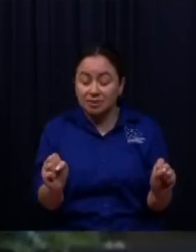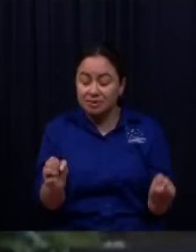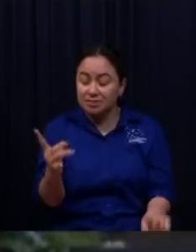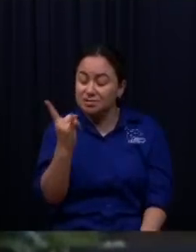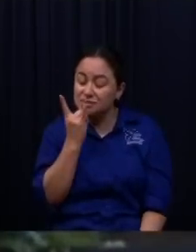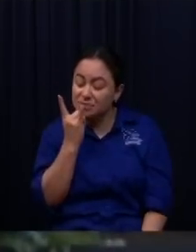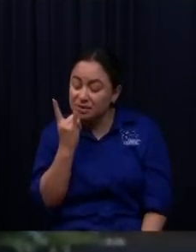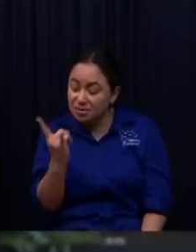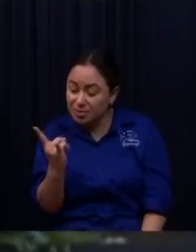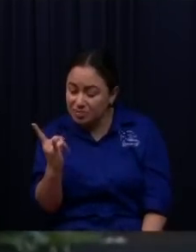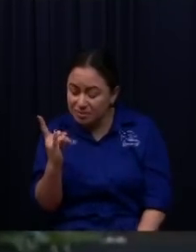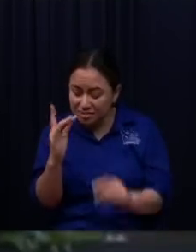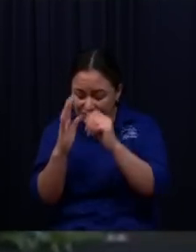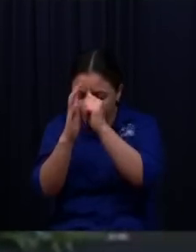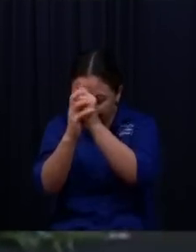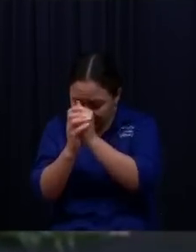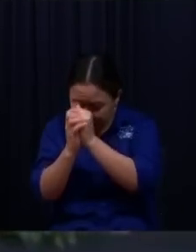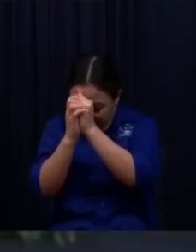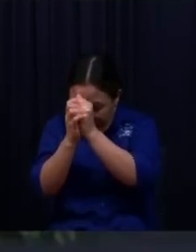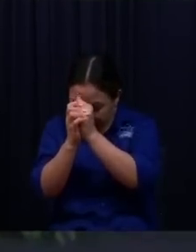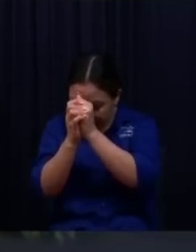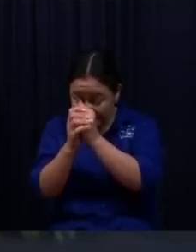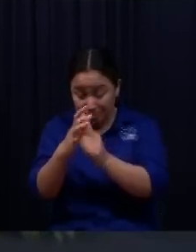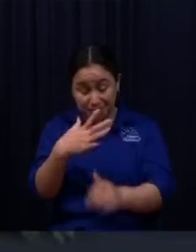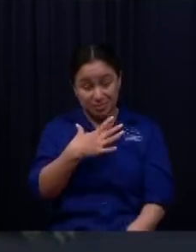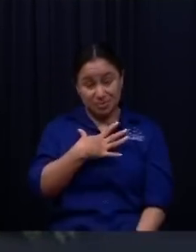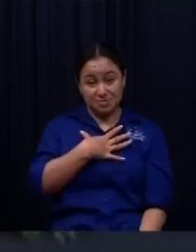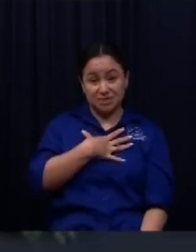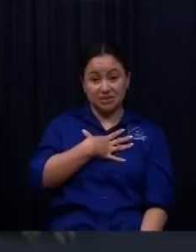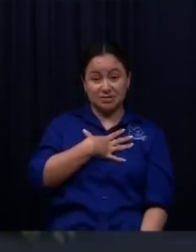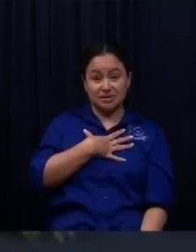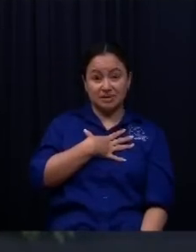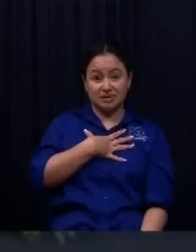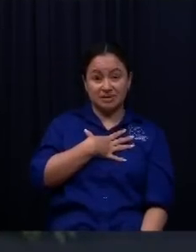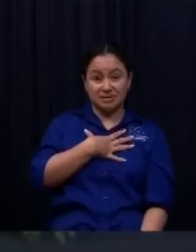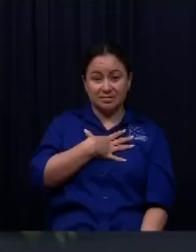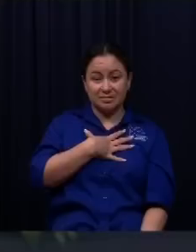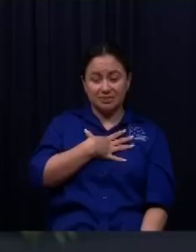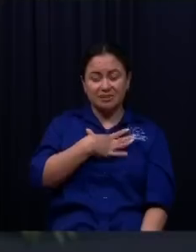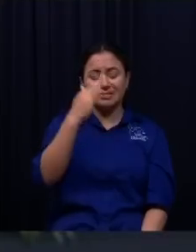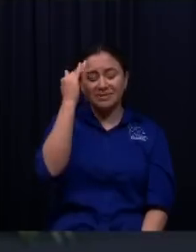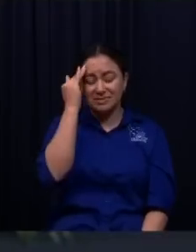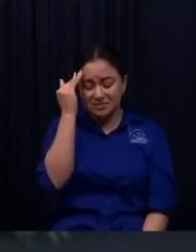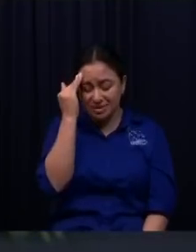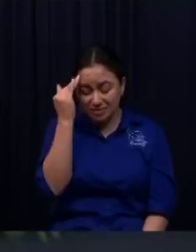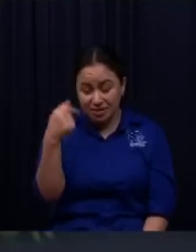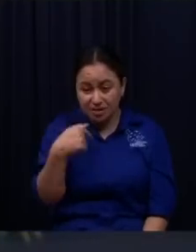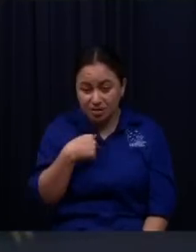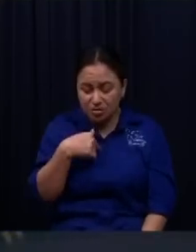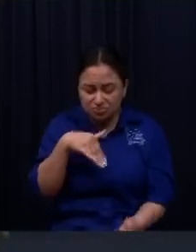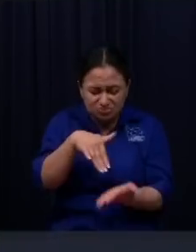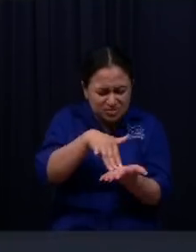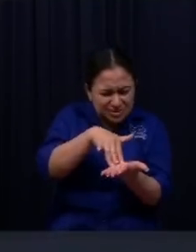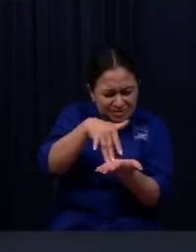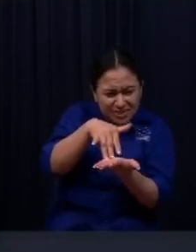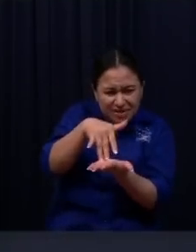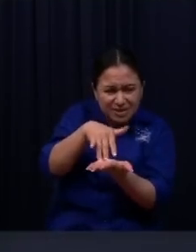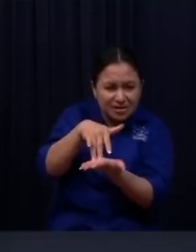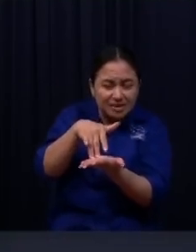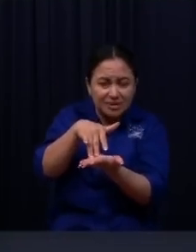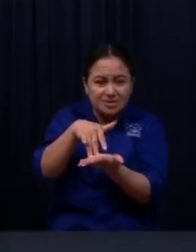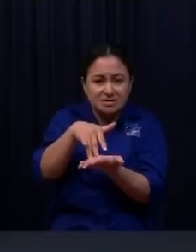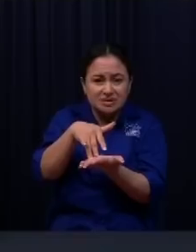que intercede por mí, que sabe que yo tengo un montón de chaquirrias espirituales y que no merecería ser